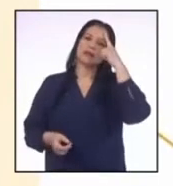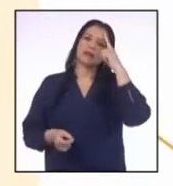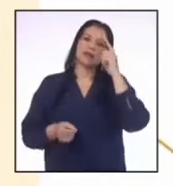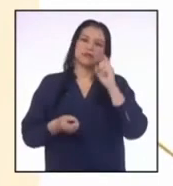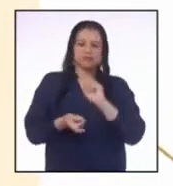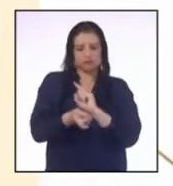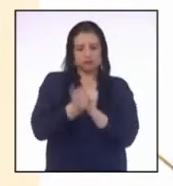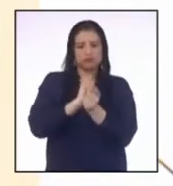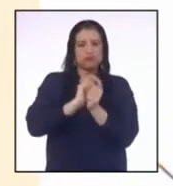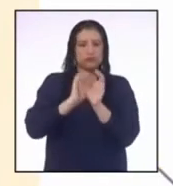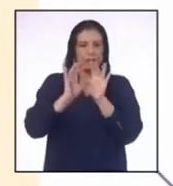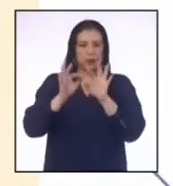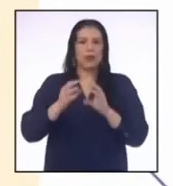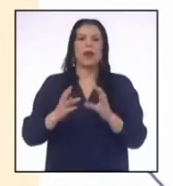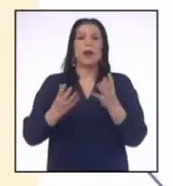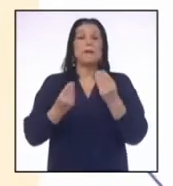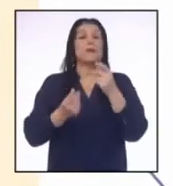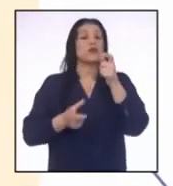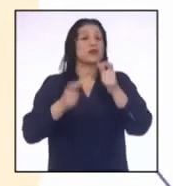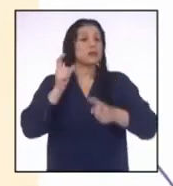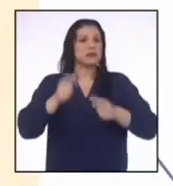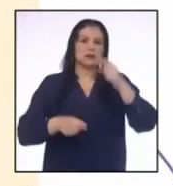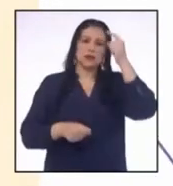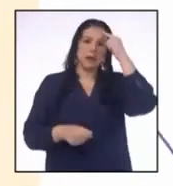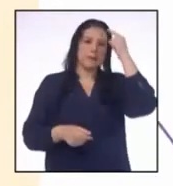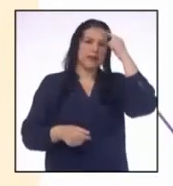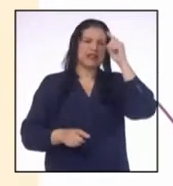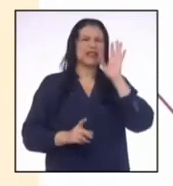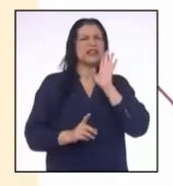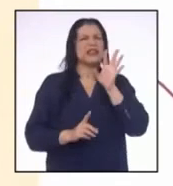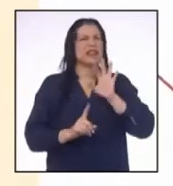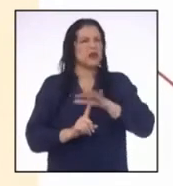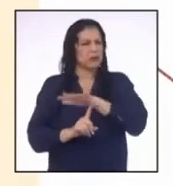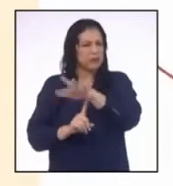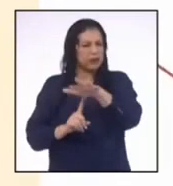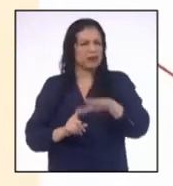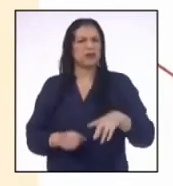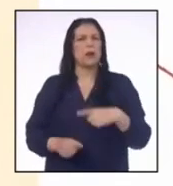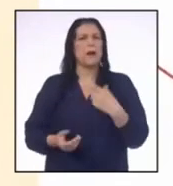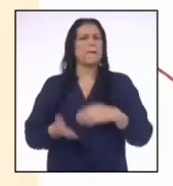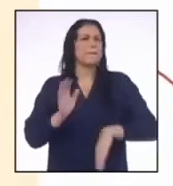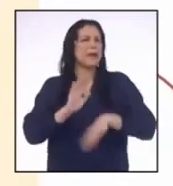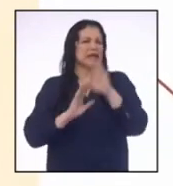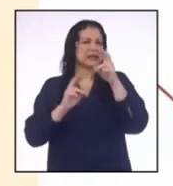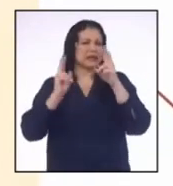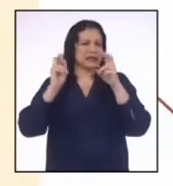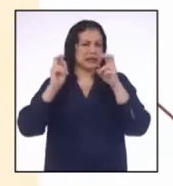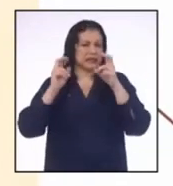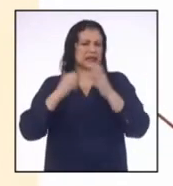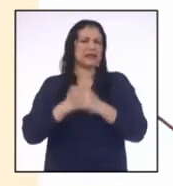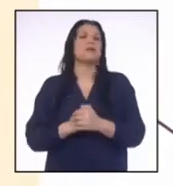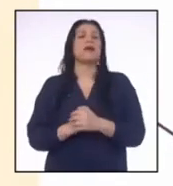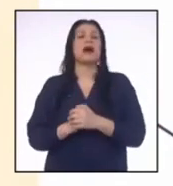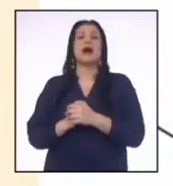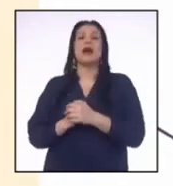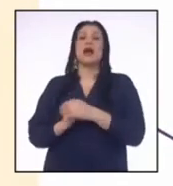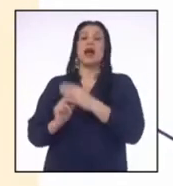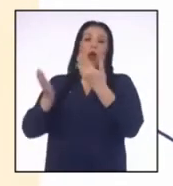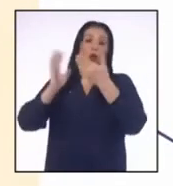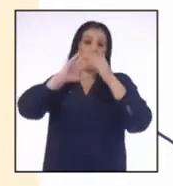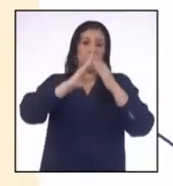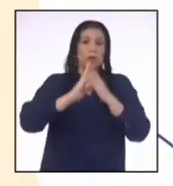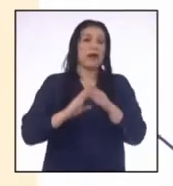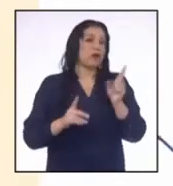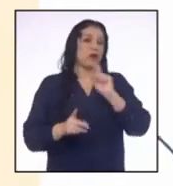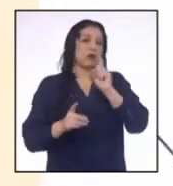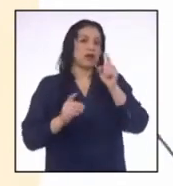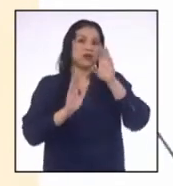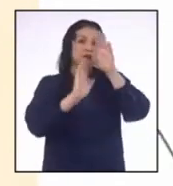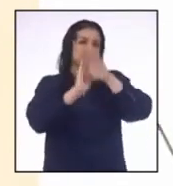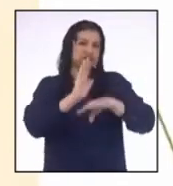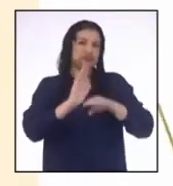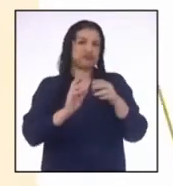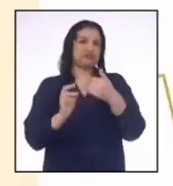queda mejor. Muchas personas piensan que la contaminación suele ser un tema más urbano que rural, pero esto es falso.